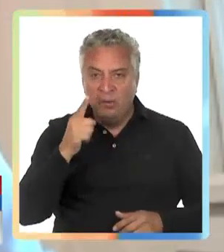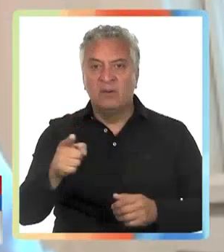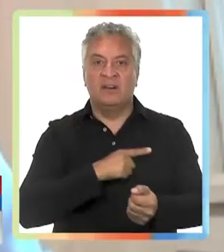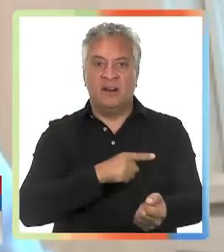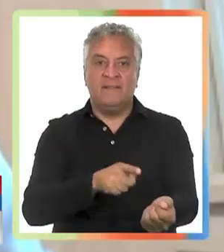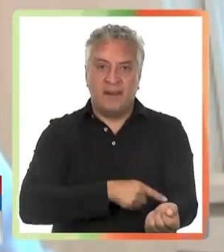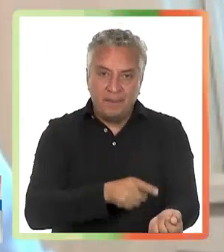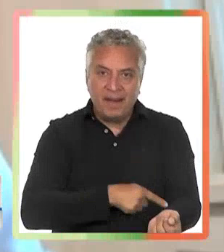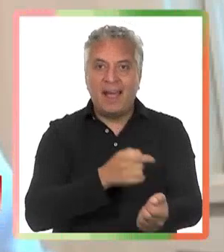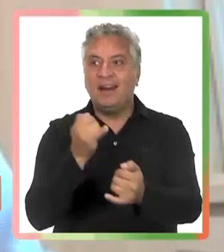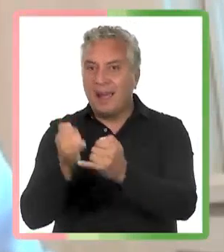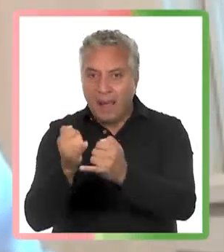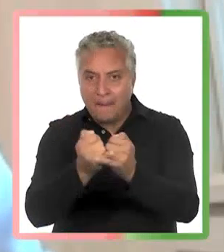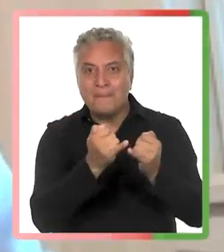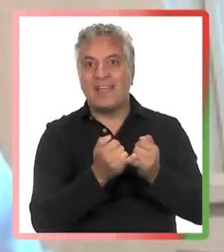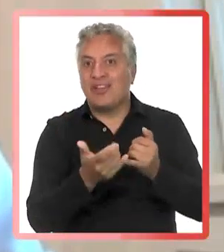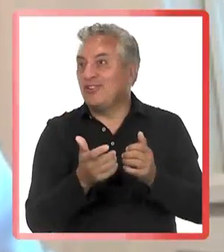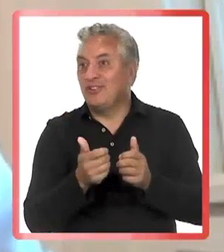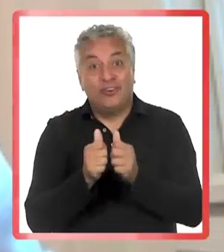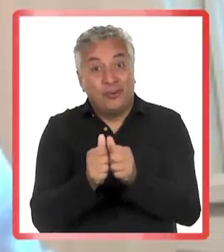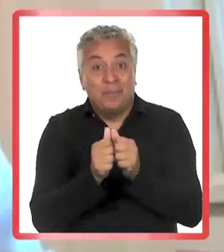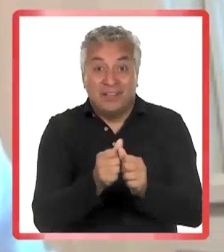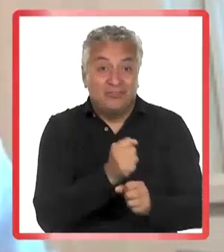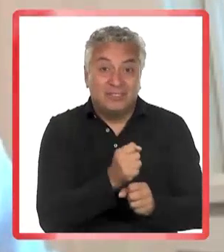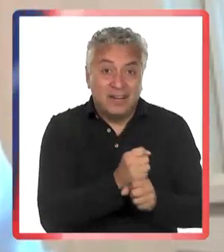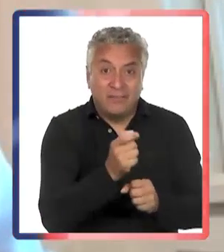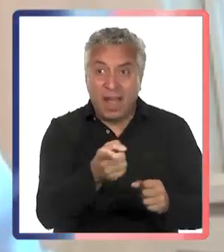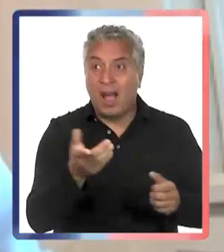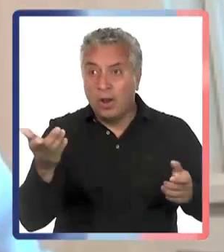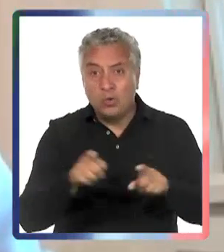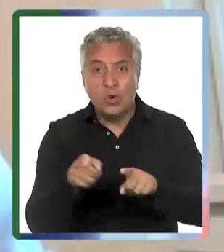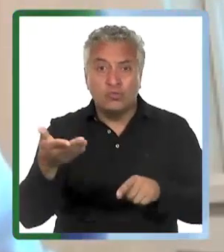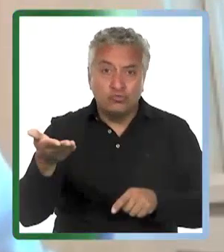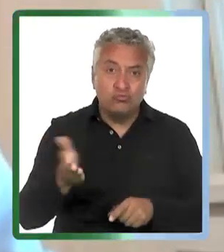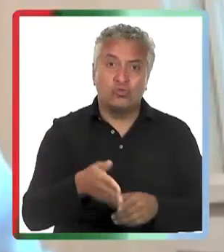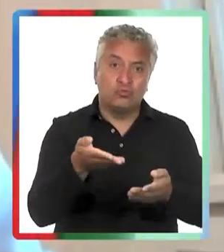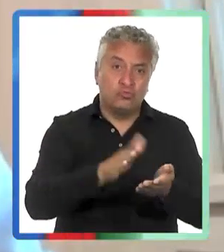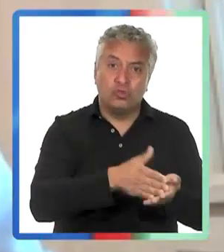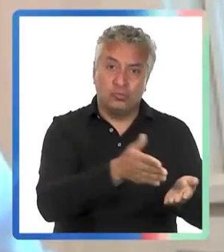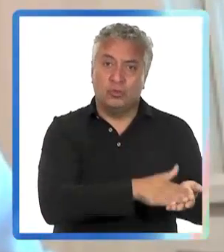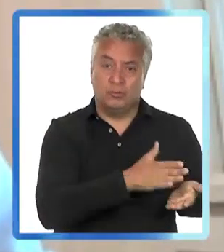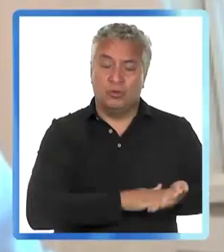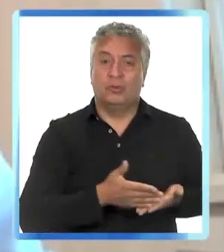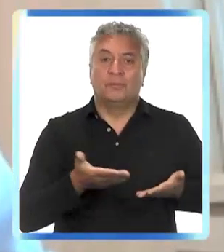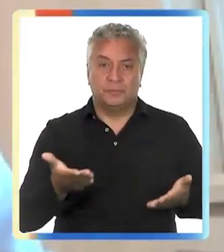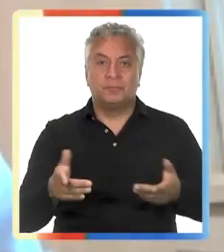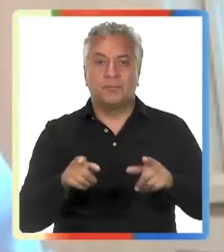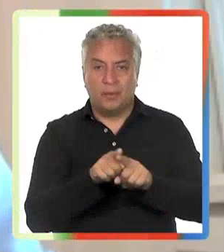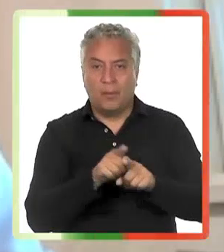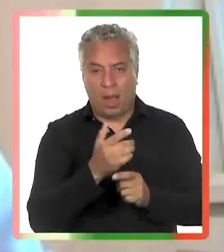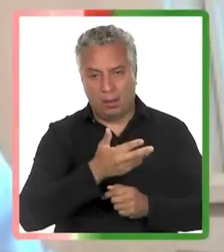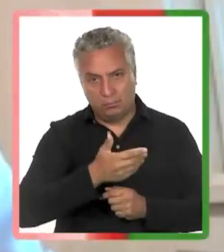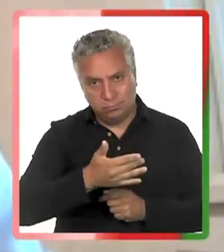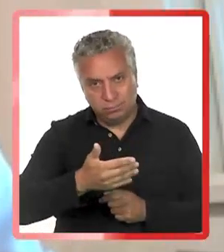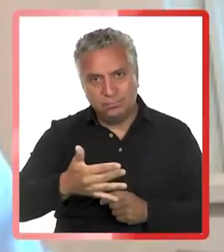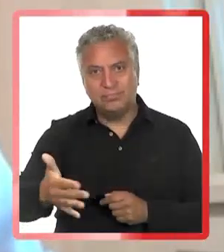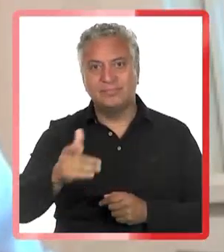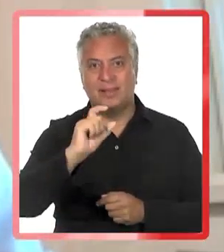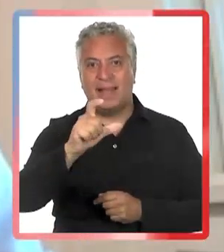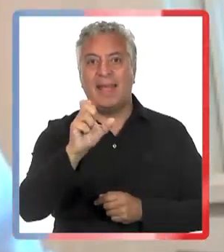desgraciadamente, con familiares, amigos, colegas, ¿no es cierto? Muchos que tuvieron un